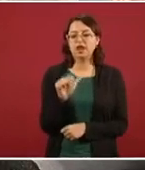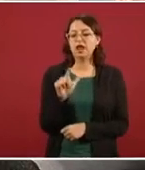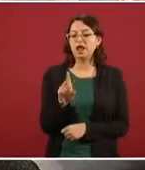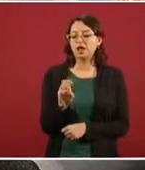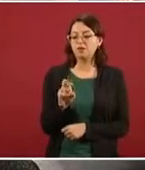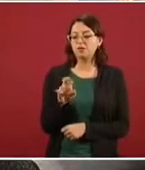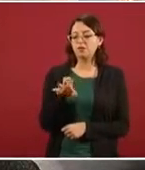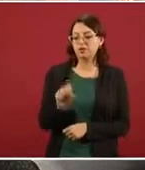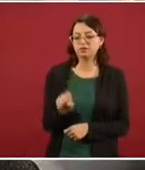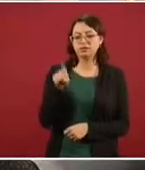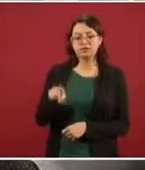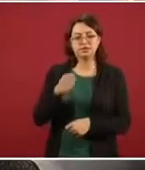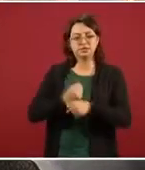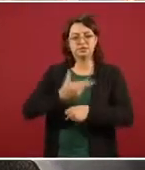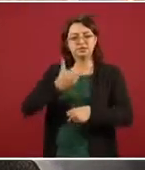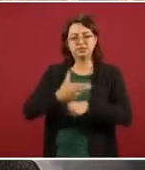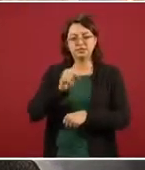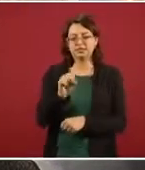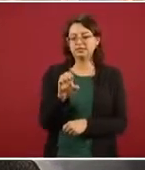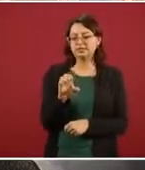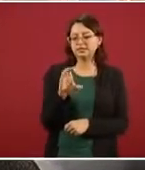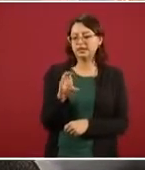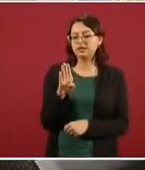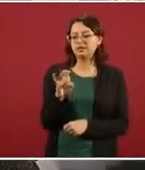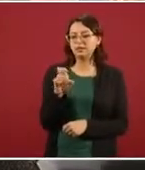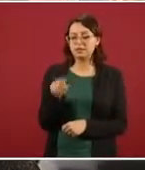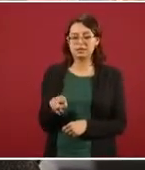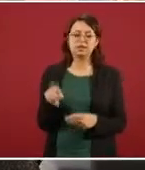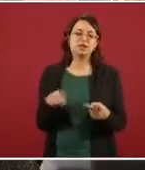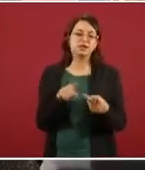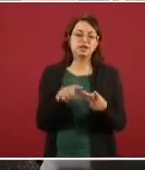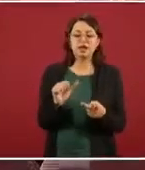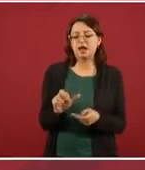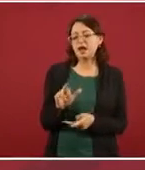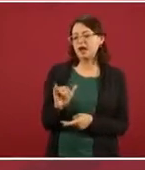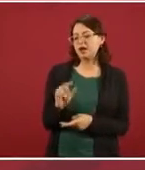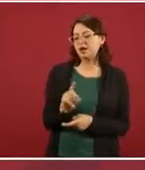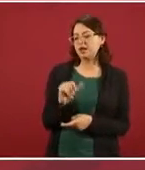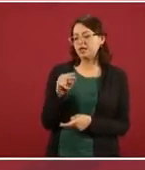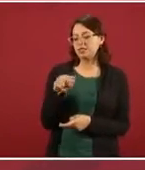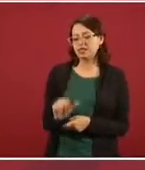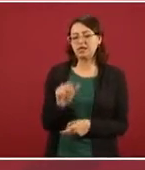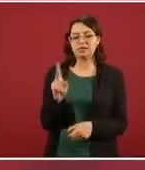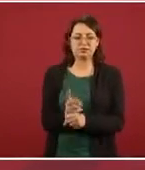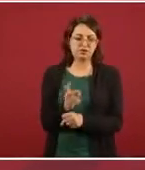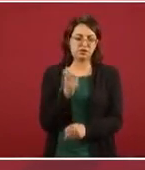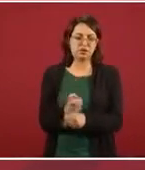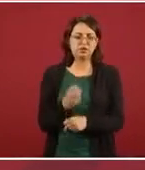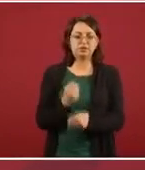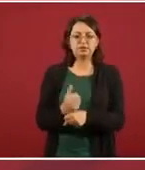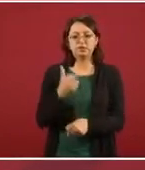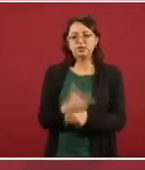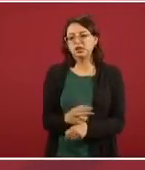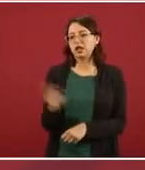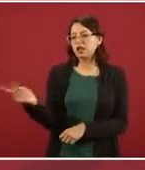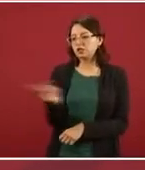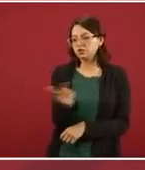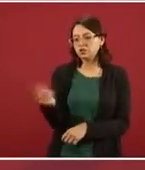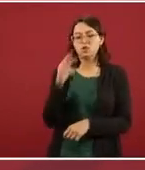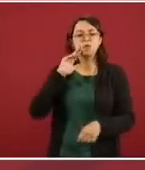y Ariadna Montiel, subsecretaria del Bienestar, que son las encargadas